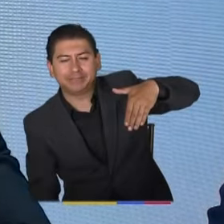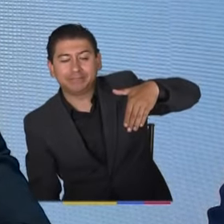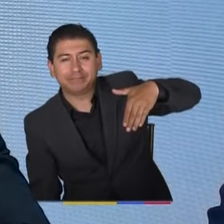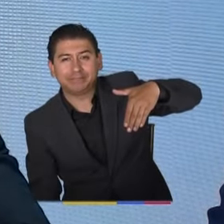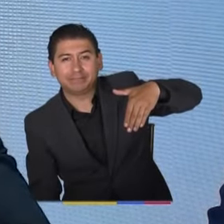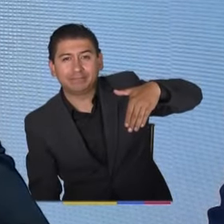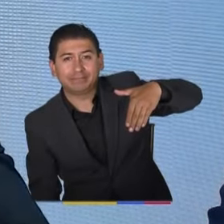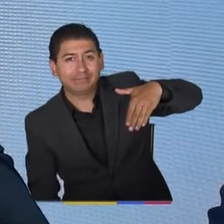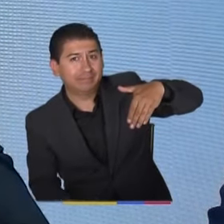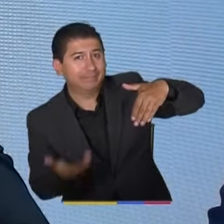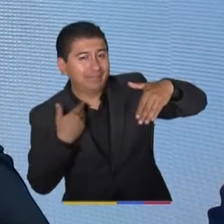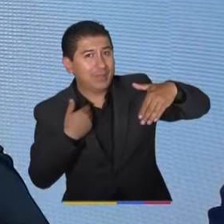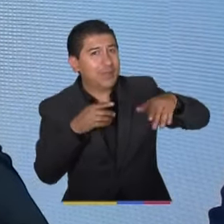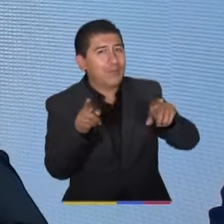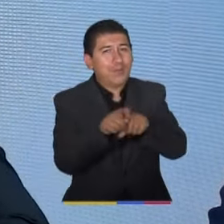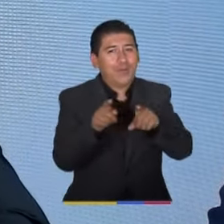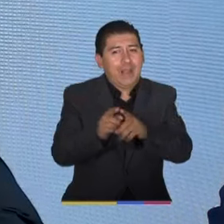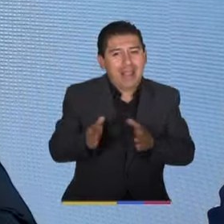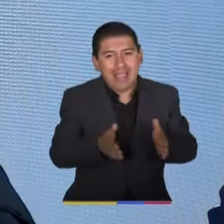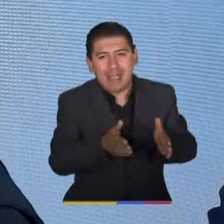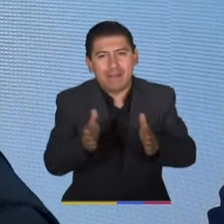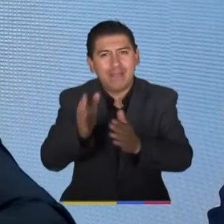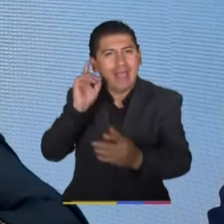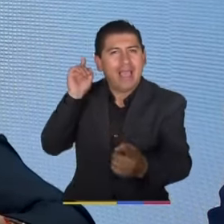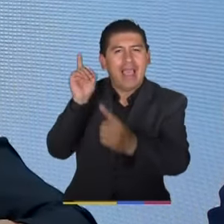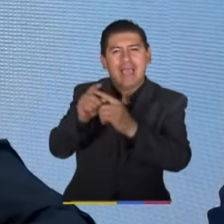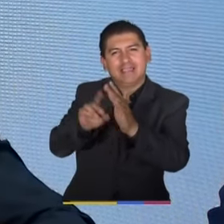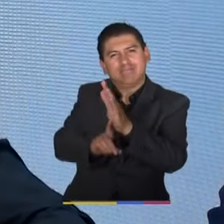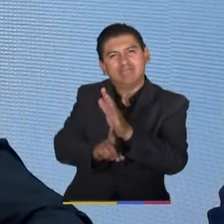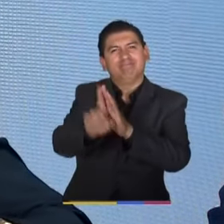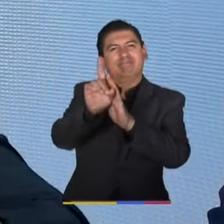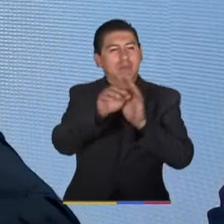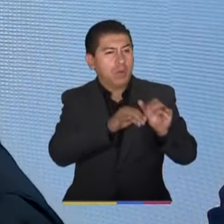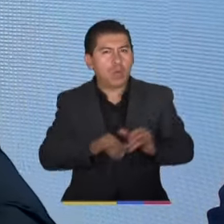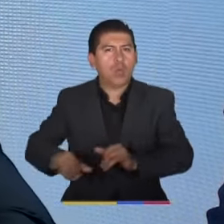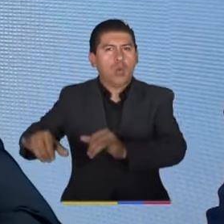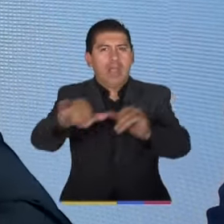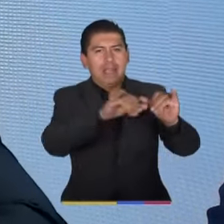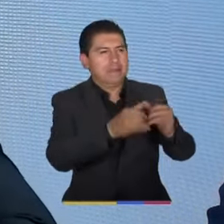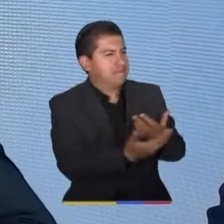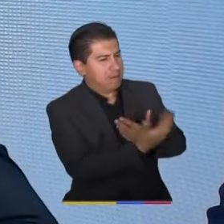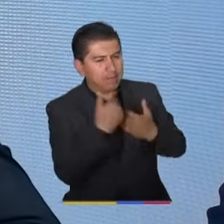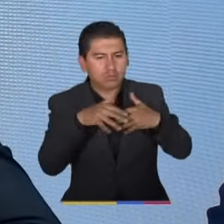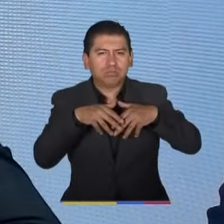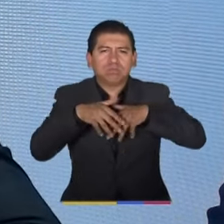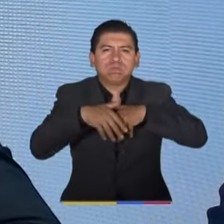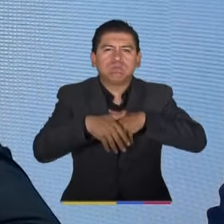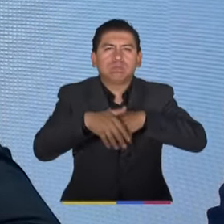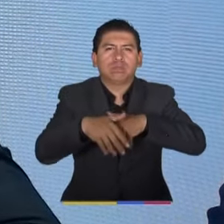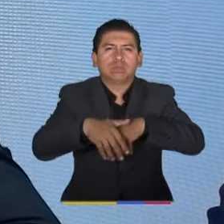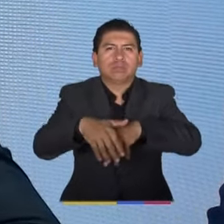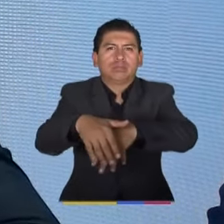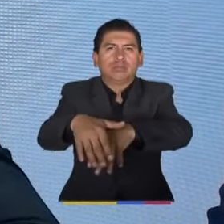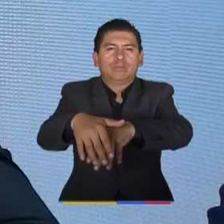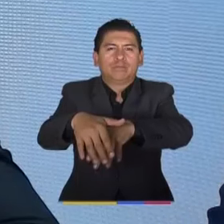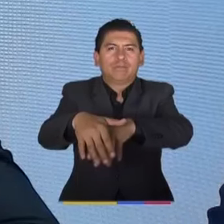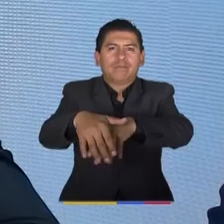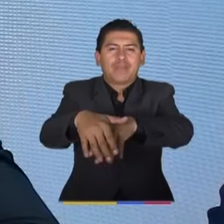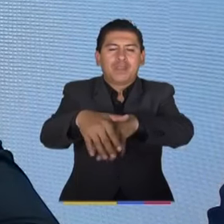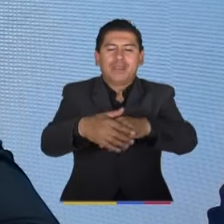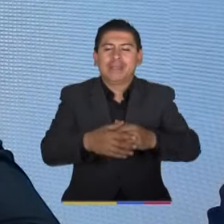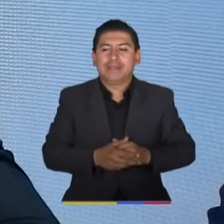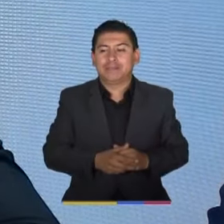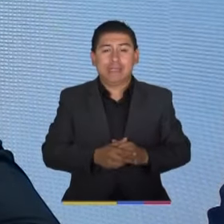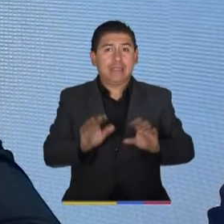caminar por la senda del desarrollo compartido. Por supuesto, quedan